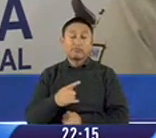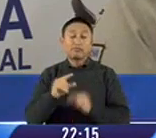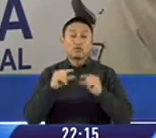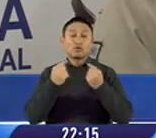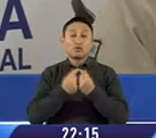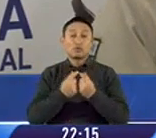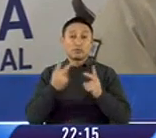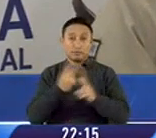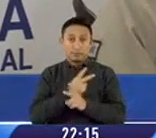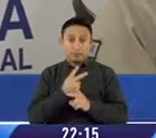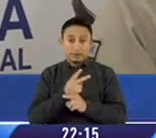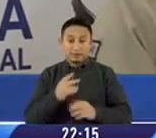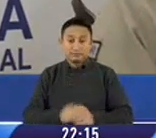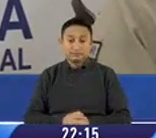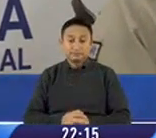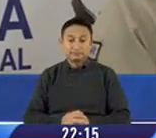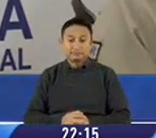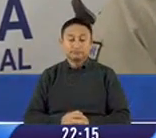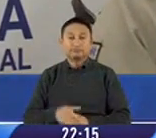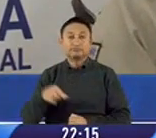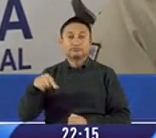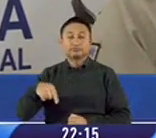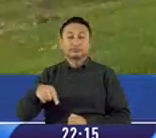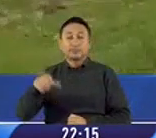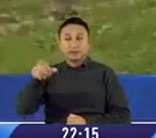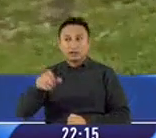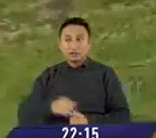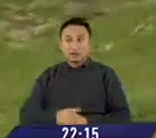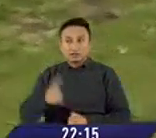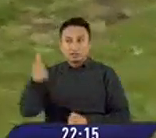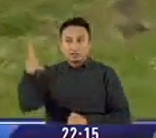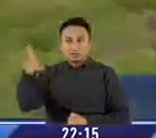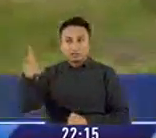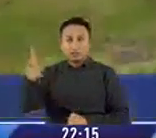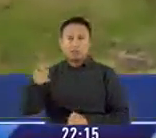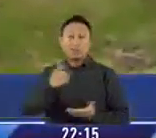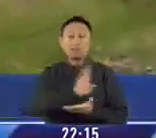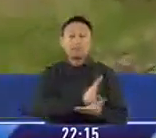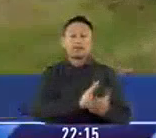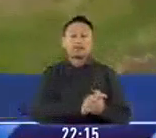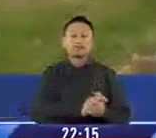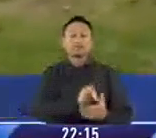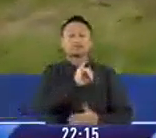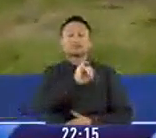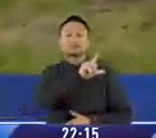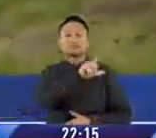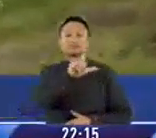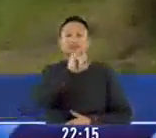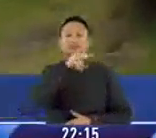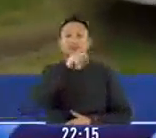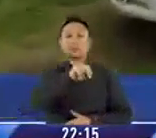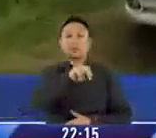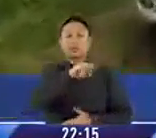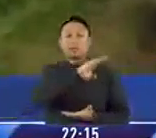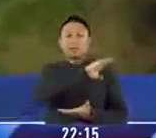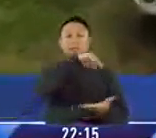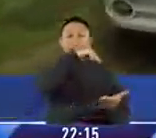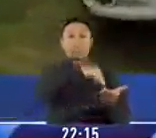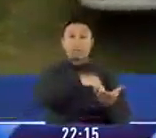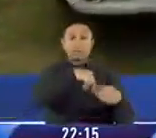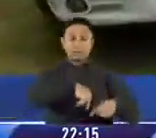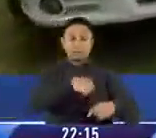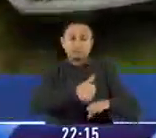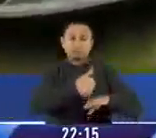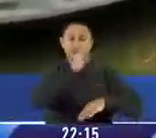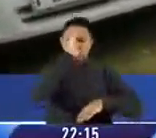delictiva, empleando la modalidad de intimidación. Mientras en el barrio Linizas de la ciudad de Machachi, los agentes de la judicial perfilaron